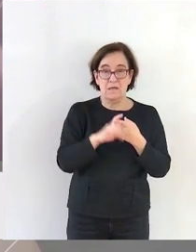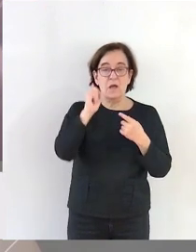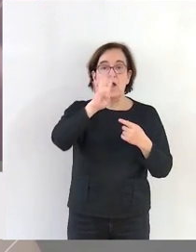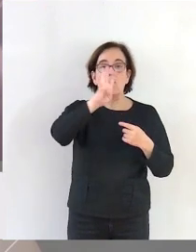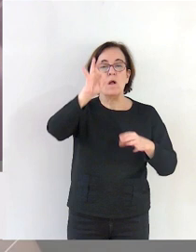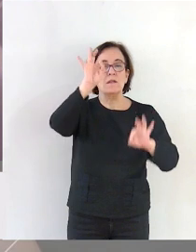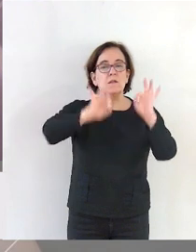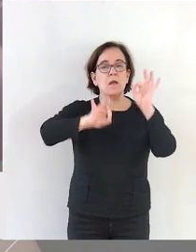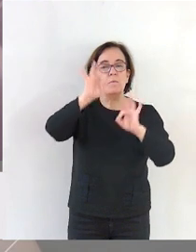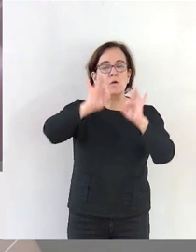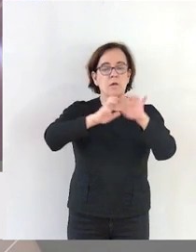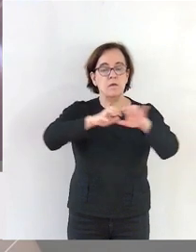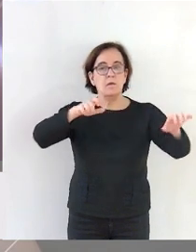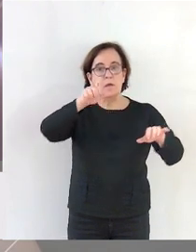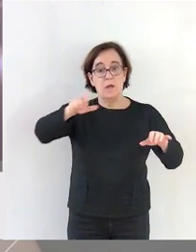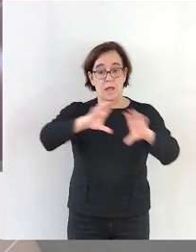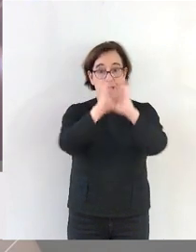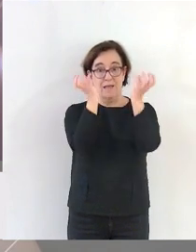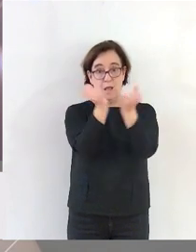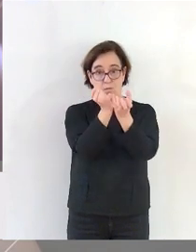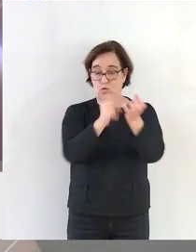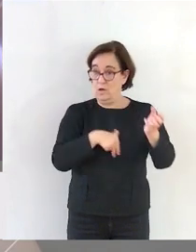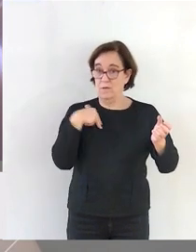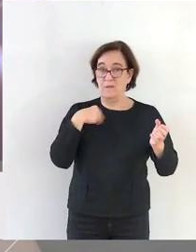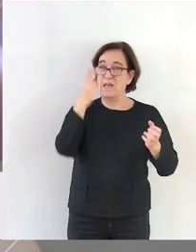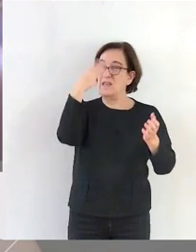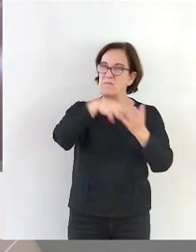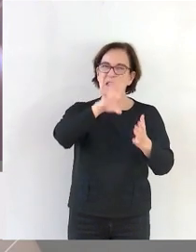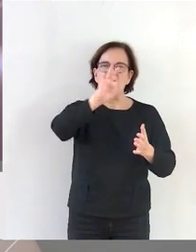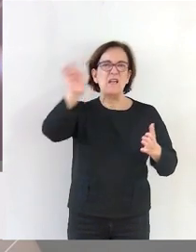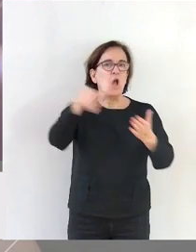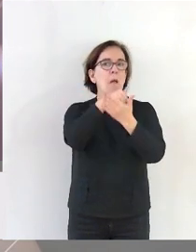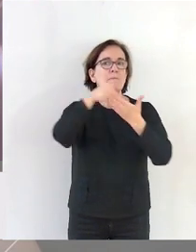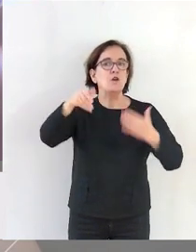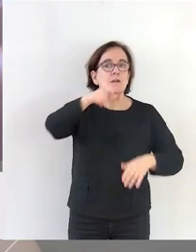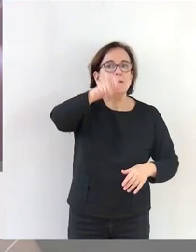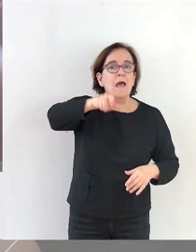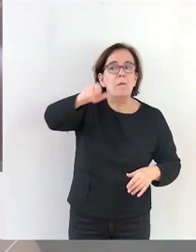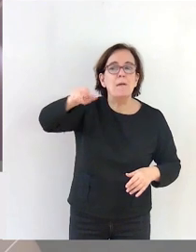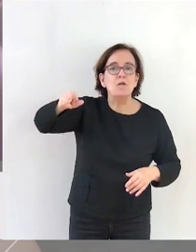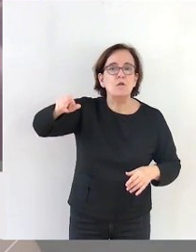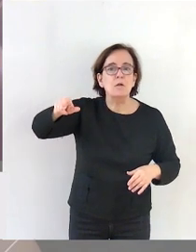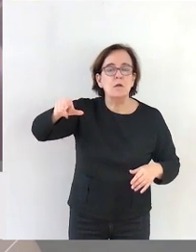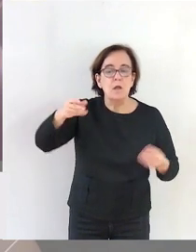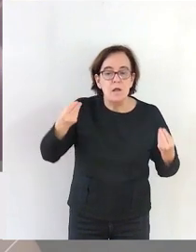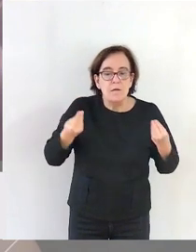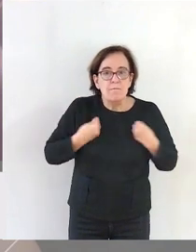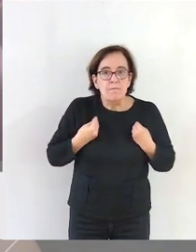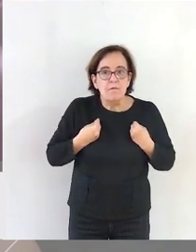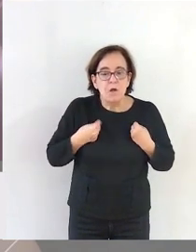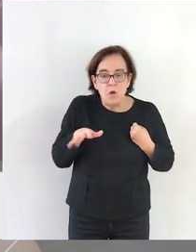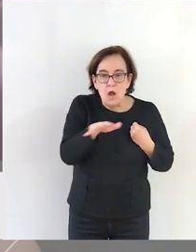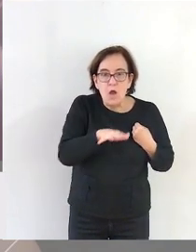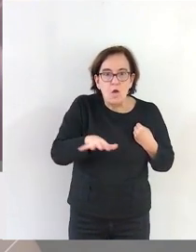40% de la población en el mundo globalmente unos 3500 millones de personas que están viviendo en